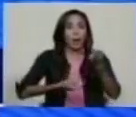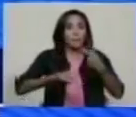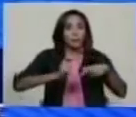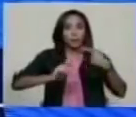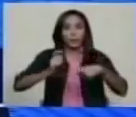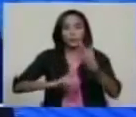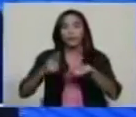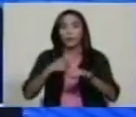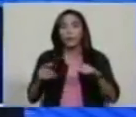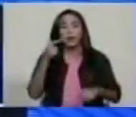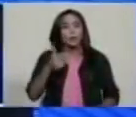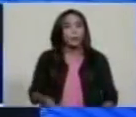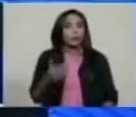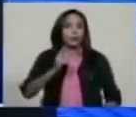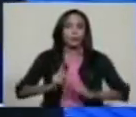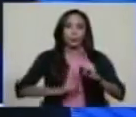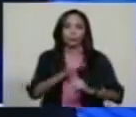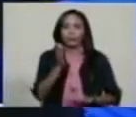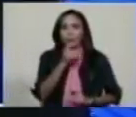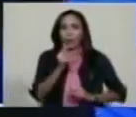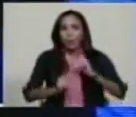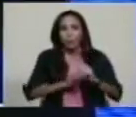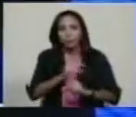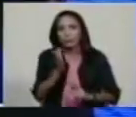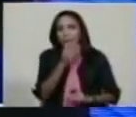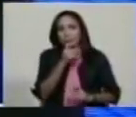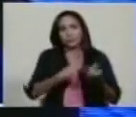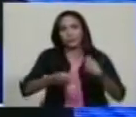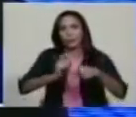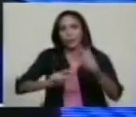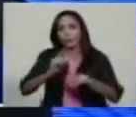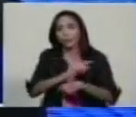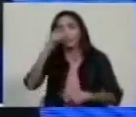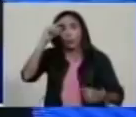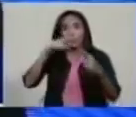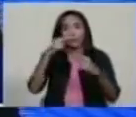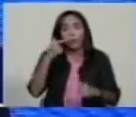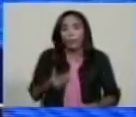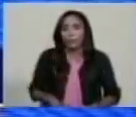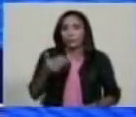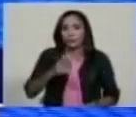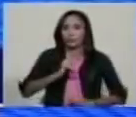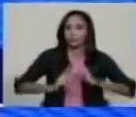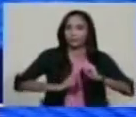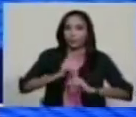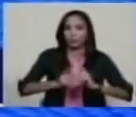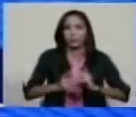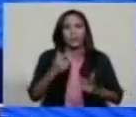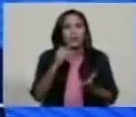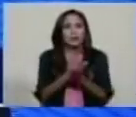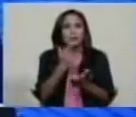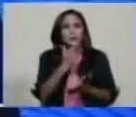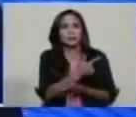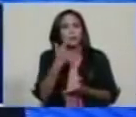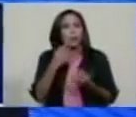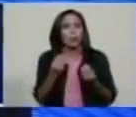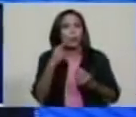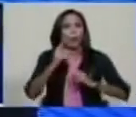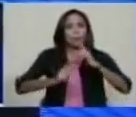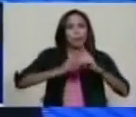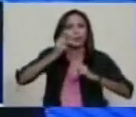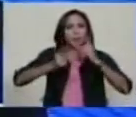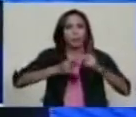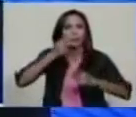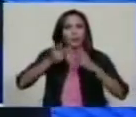producción. Eso es algo fundamental que todos tenemos que tener internalizado. Es más, nos negamos simplemente a una política de